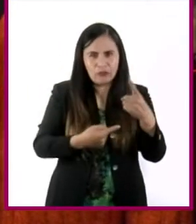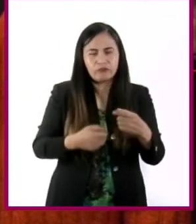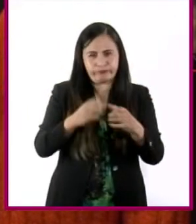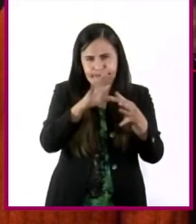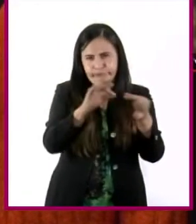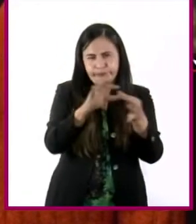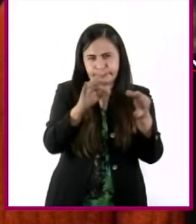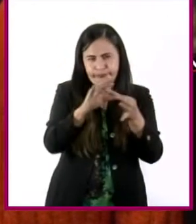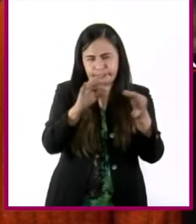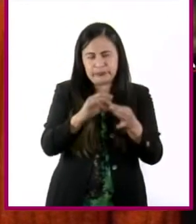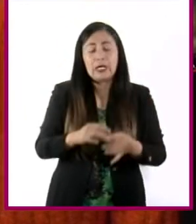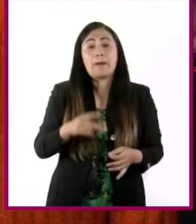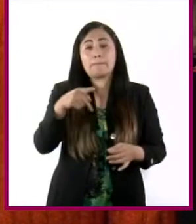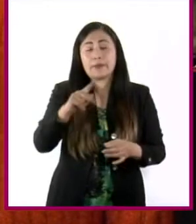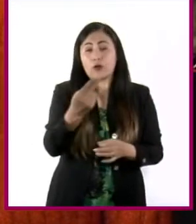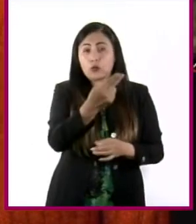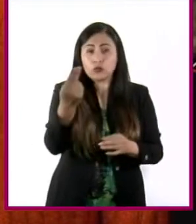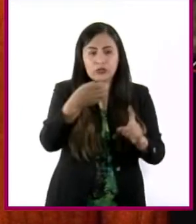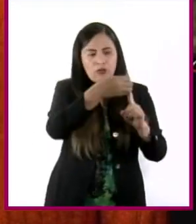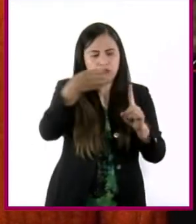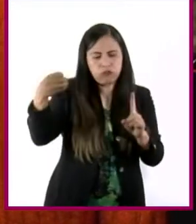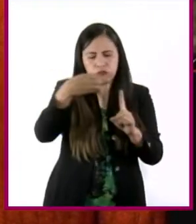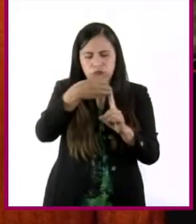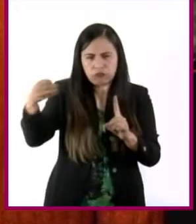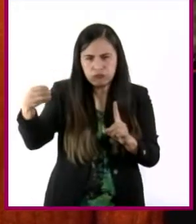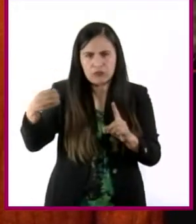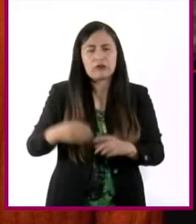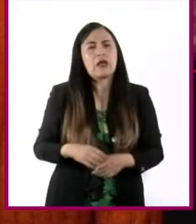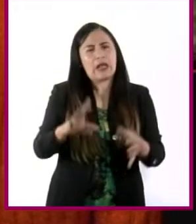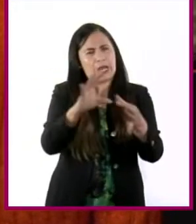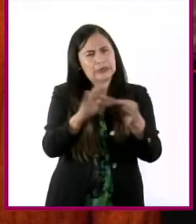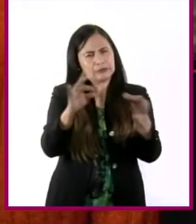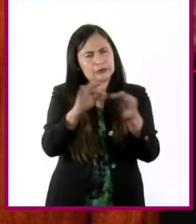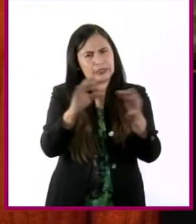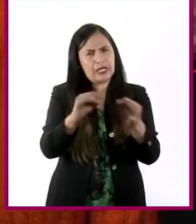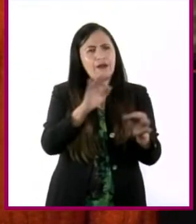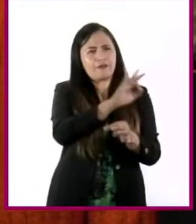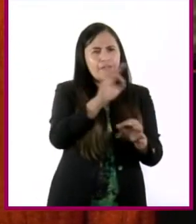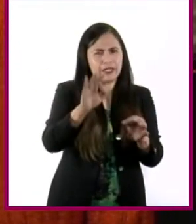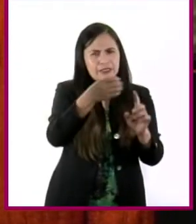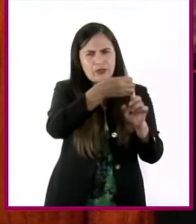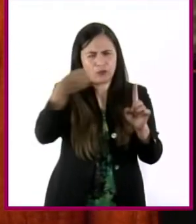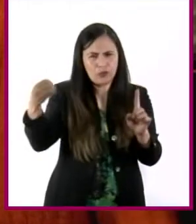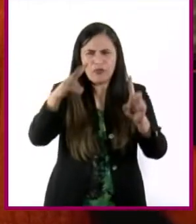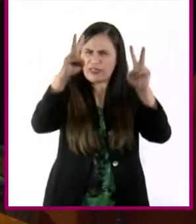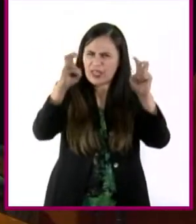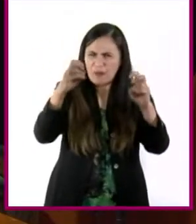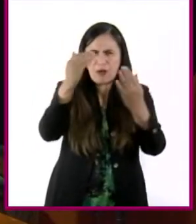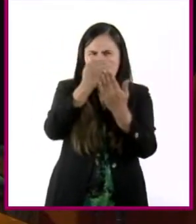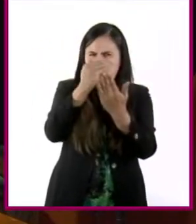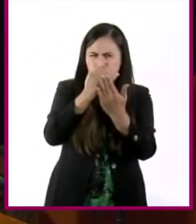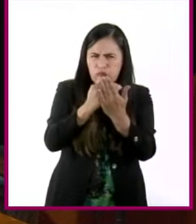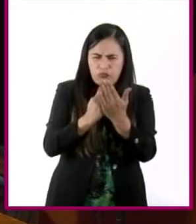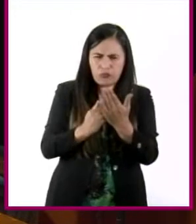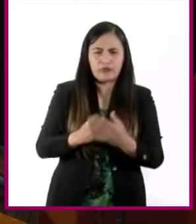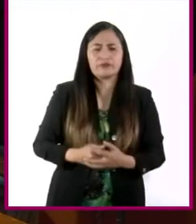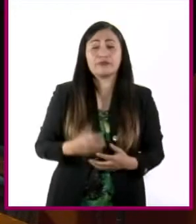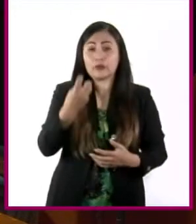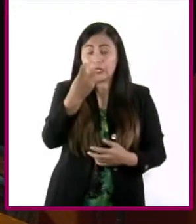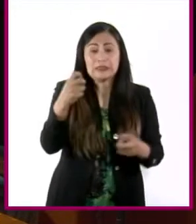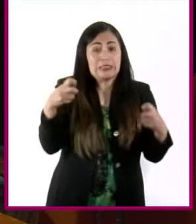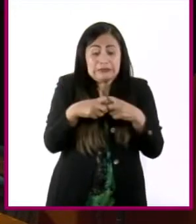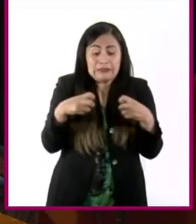importante aquí es que las ordenen según un criterio lógico, narrativo, cronológico, temático, etc. Por eso de los nervios